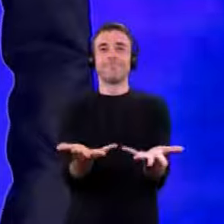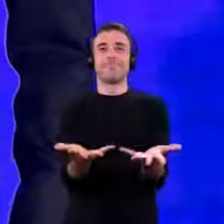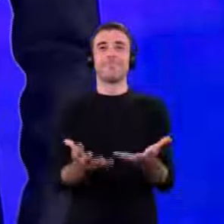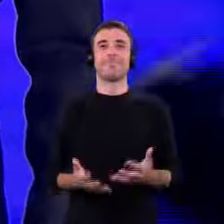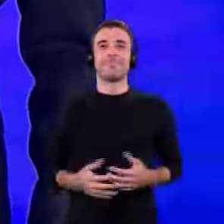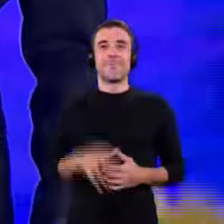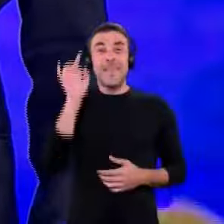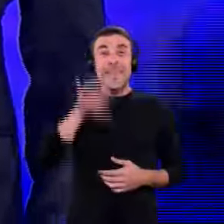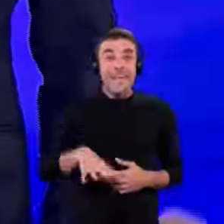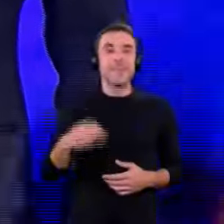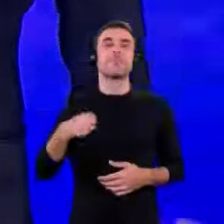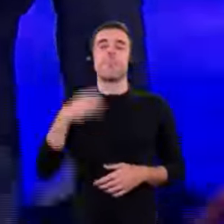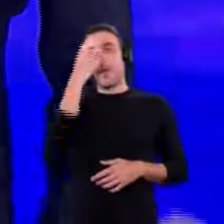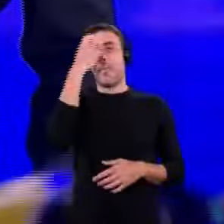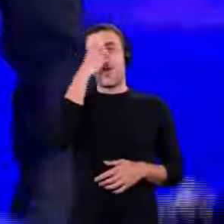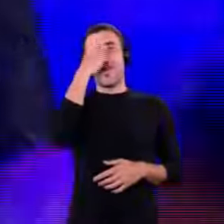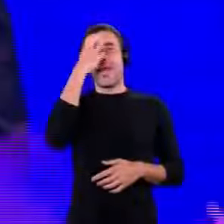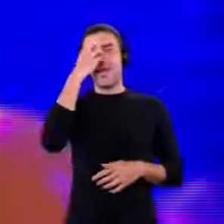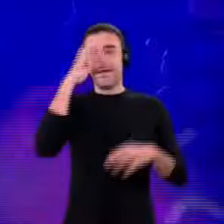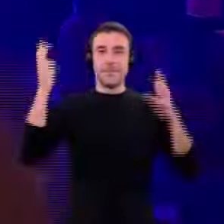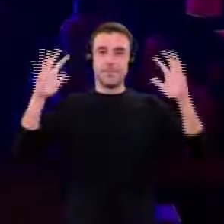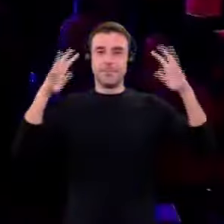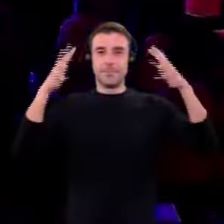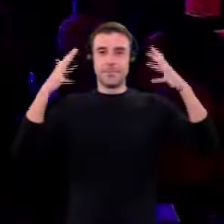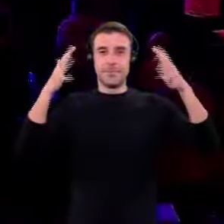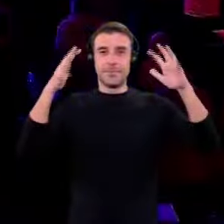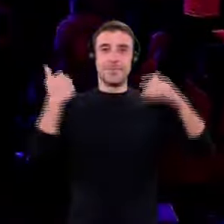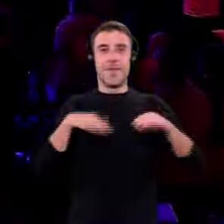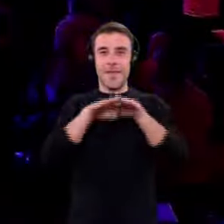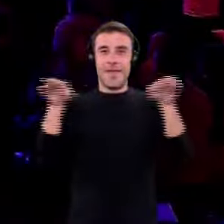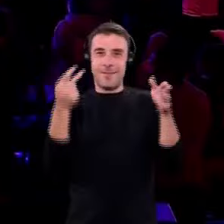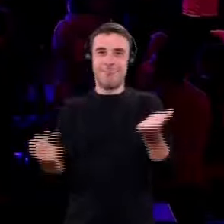los... ¡Bambones! ¡Bambones!